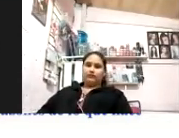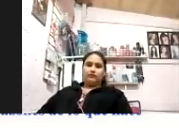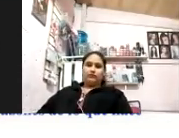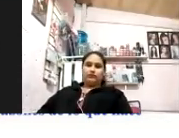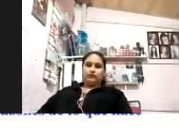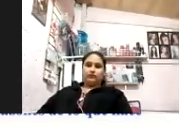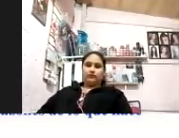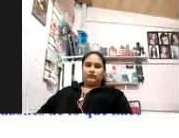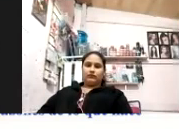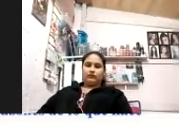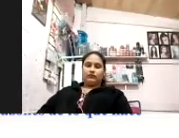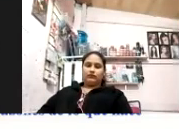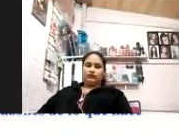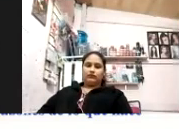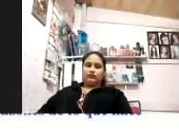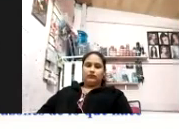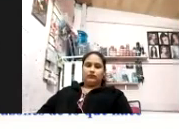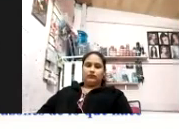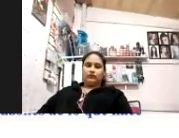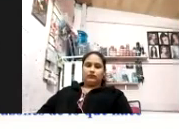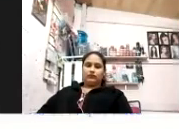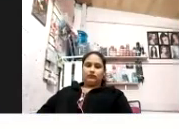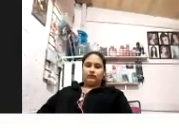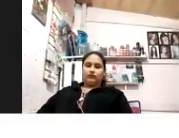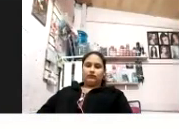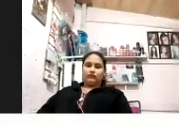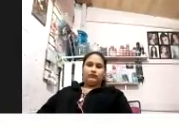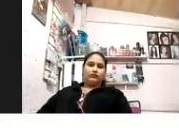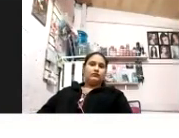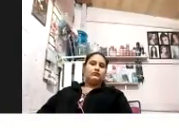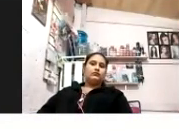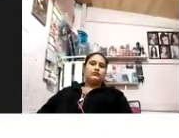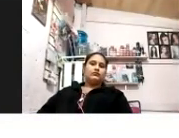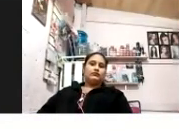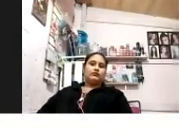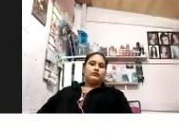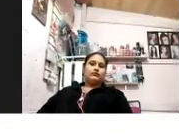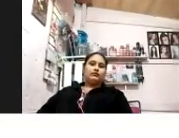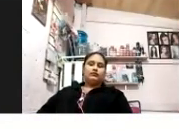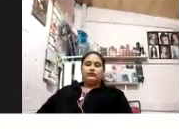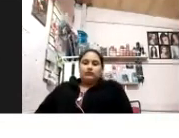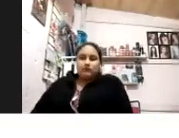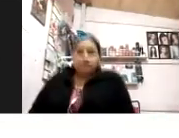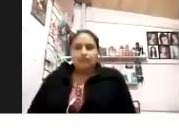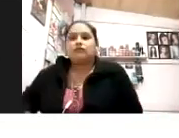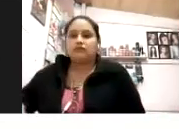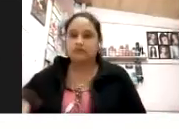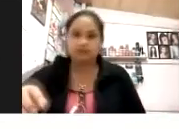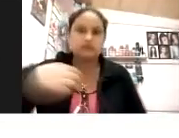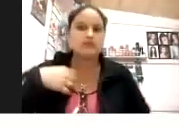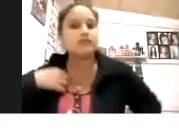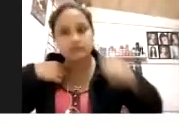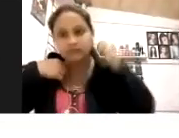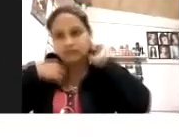Nos autoexigimos demasiado y cuando no llegamos nos da mucha frustración, ¿verdad? Entonces en la terapia lo que se hace es